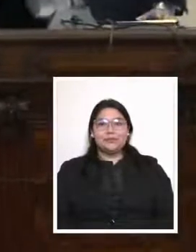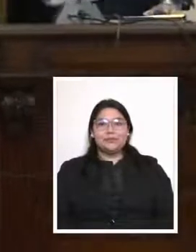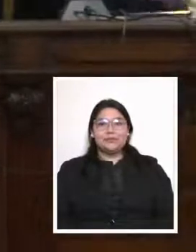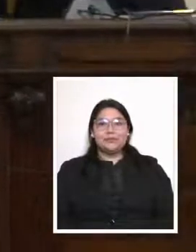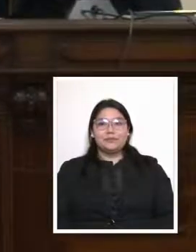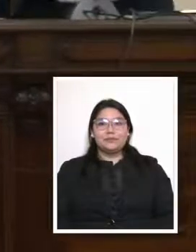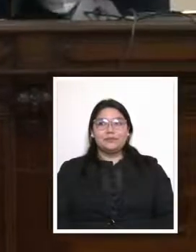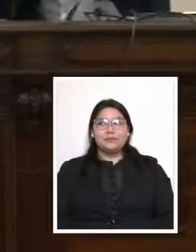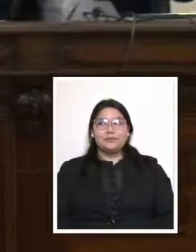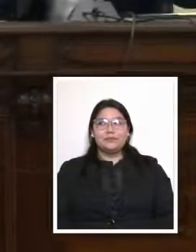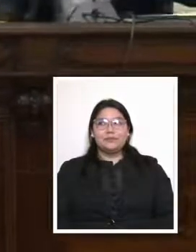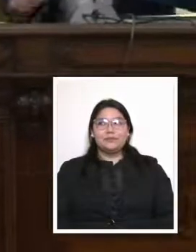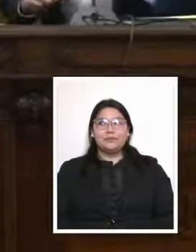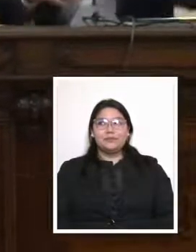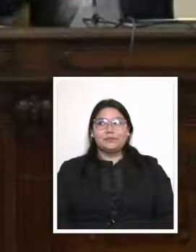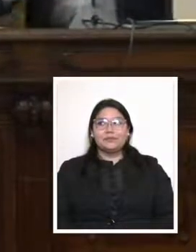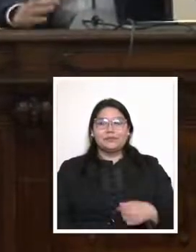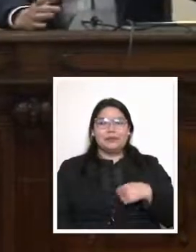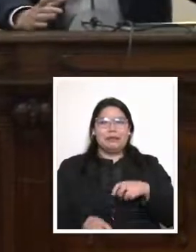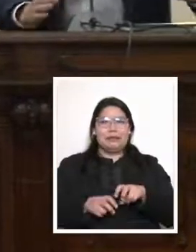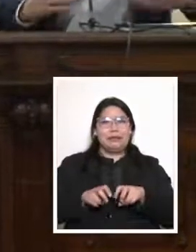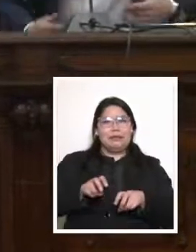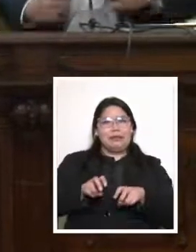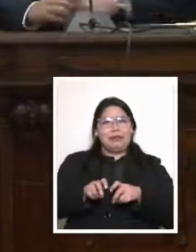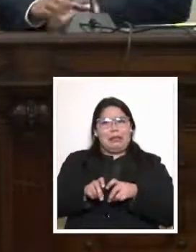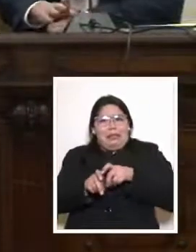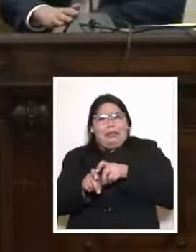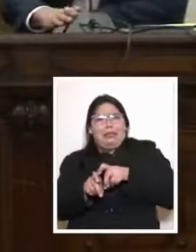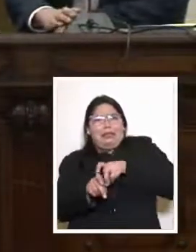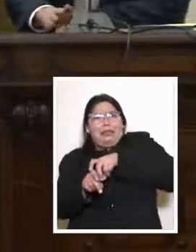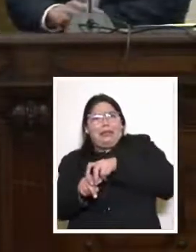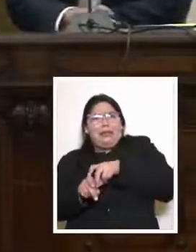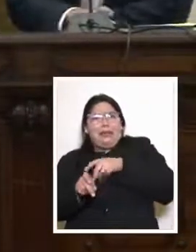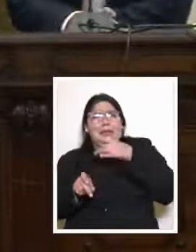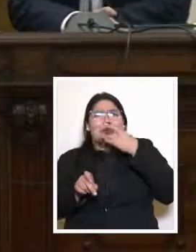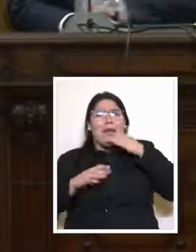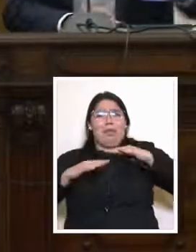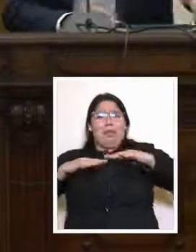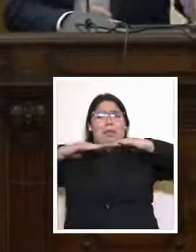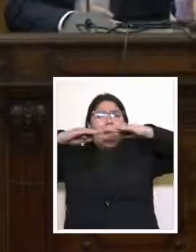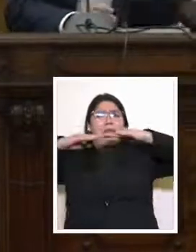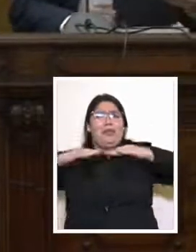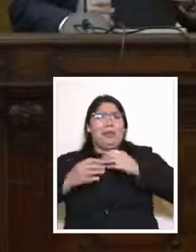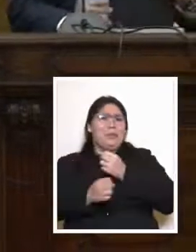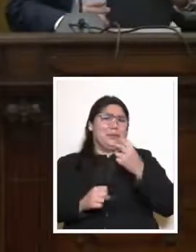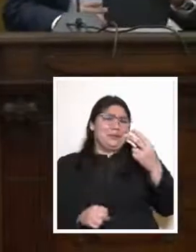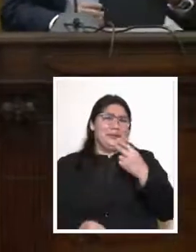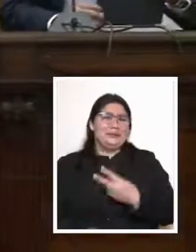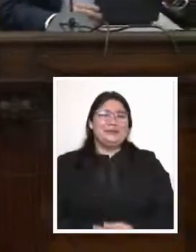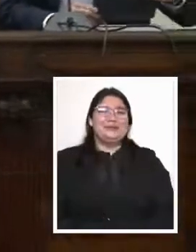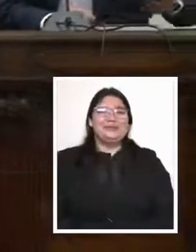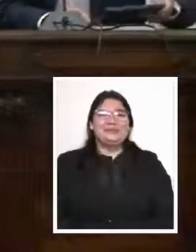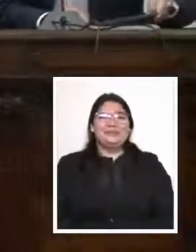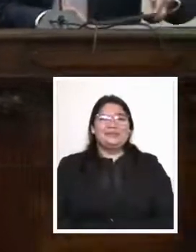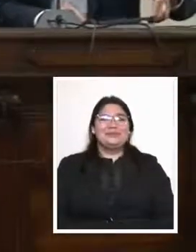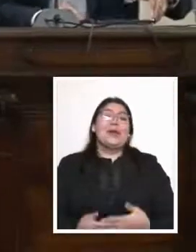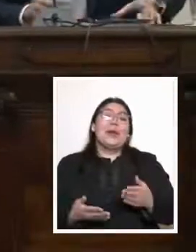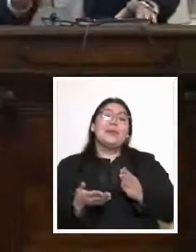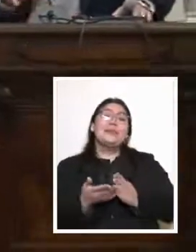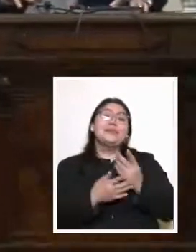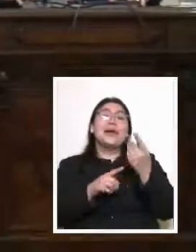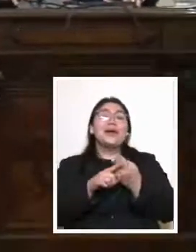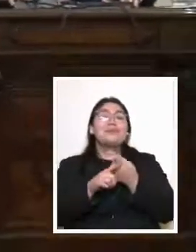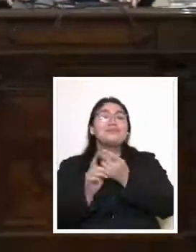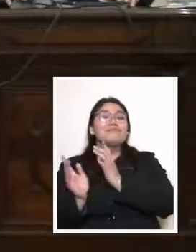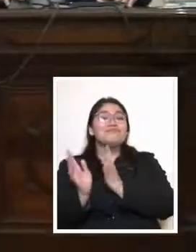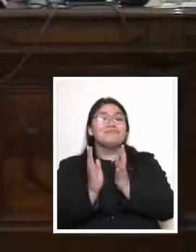Voy a tener que sentarme arriba de mi pierna para poder verme, de hecho. Ahí sí. Bueno, vamos a empezar a conversar.